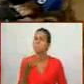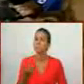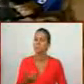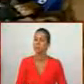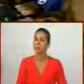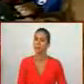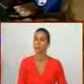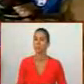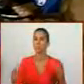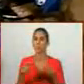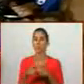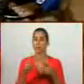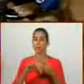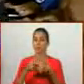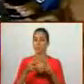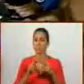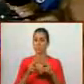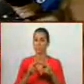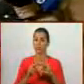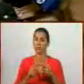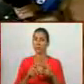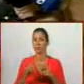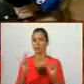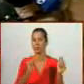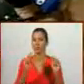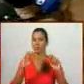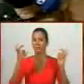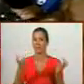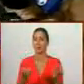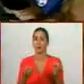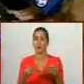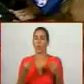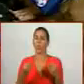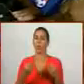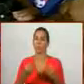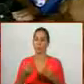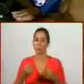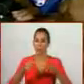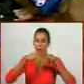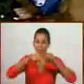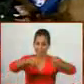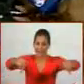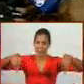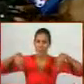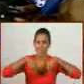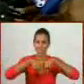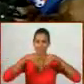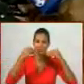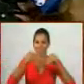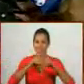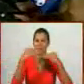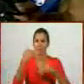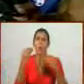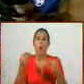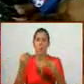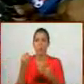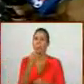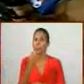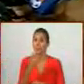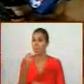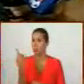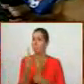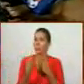Bueno, la reunión tuvo dos componentes. Uno, debatir este tema de cómo vamos a demarcar, de las dudas que ellos tienen,